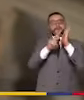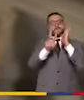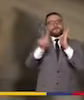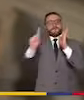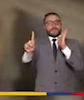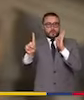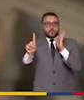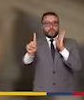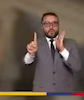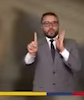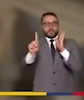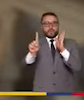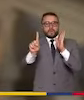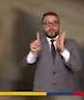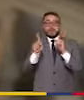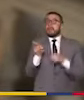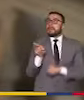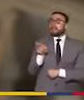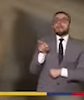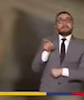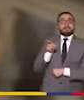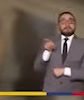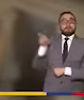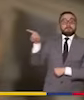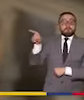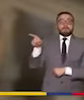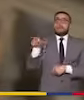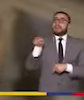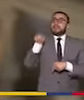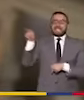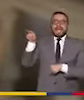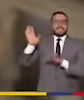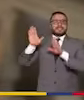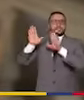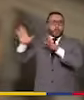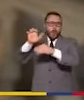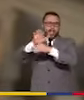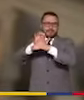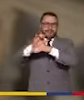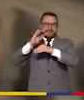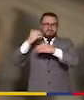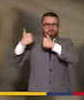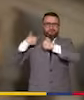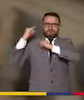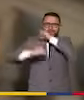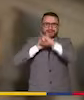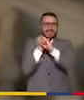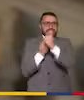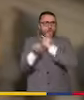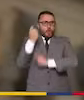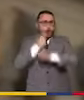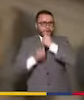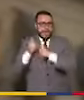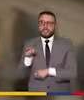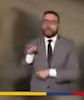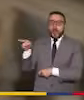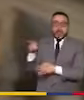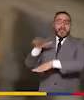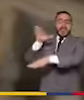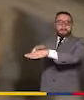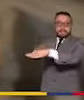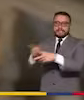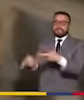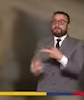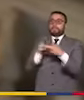2021 fue declarado a la aduana israelí y depositado en la cuenta de la